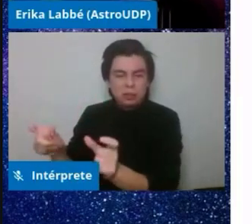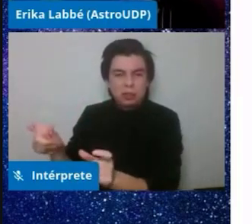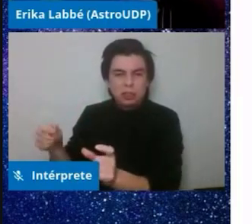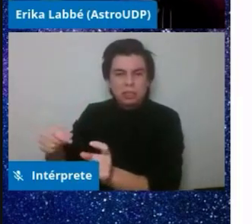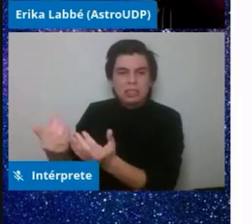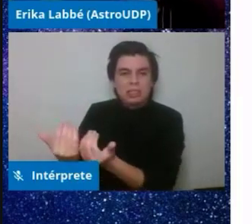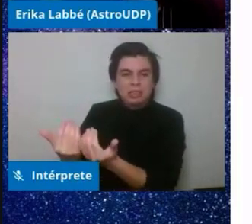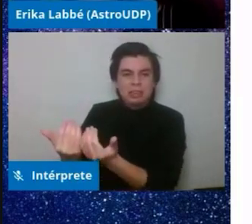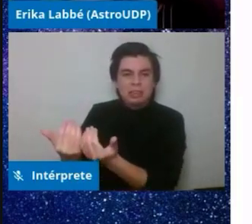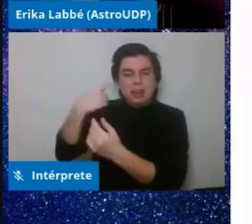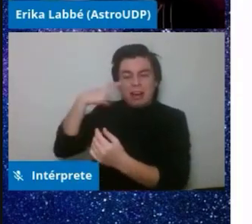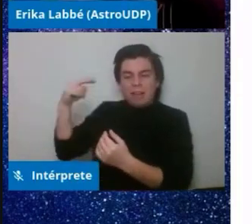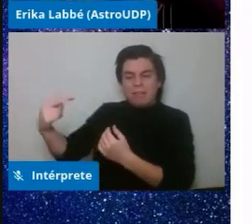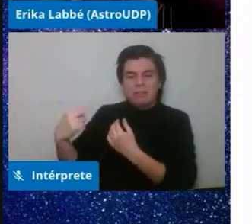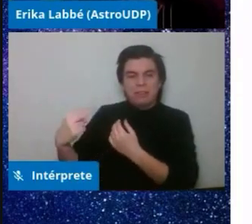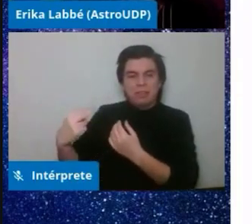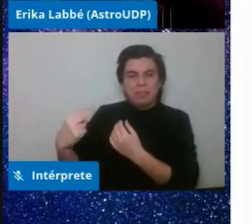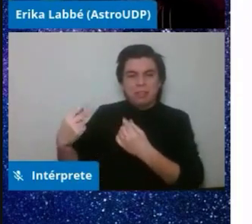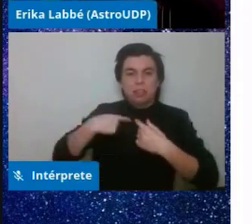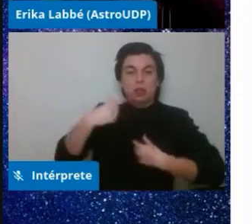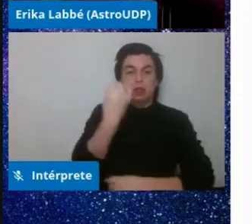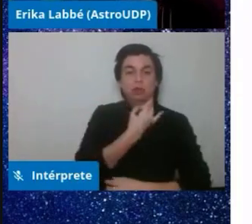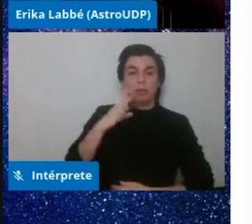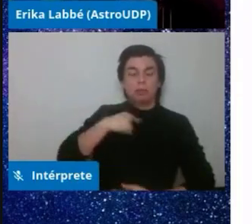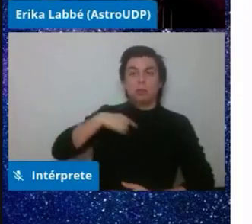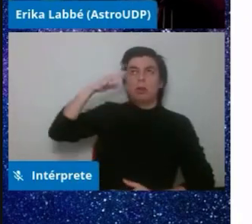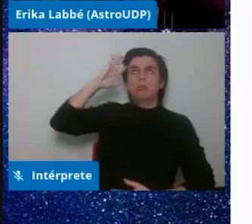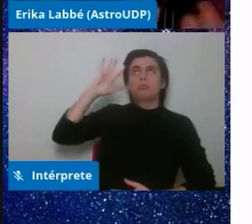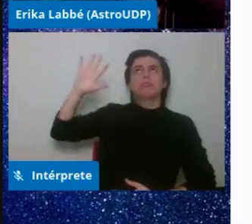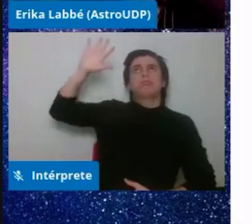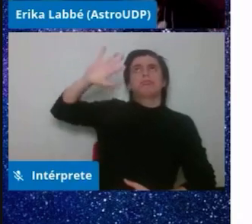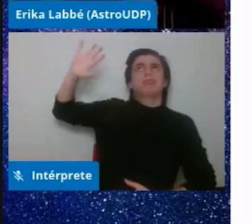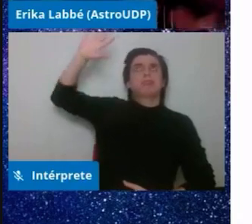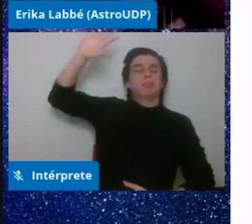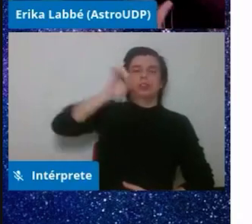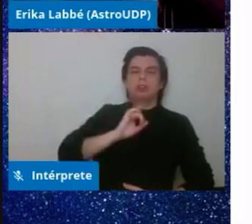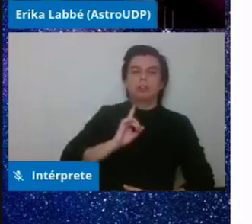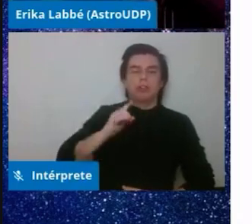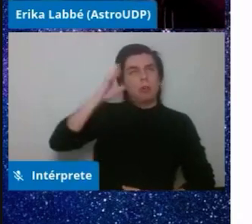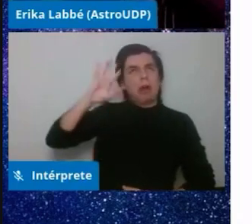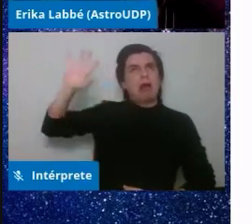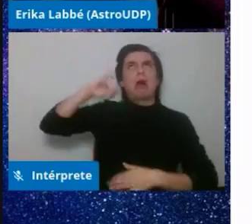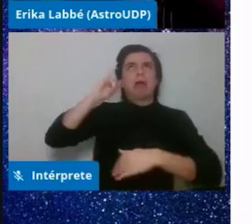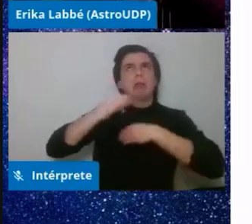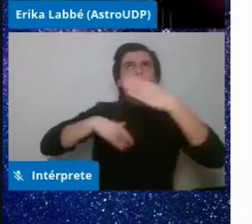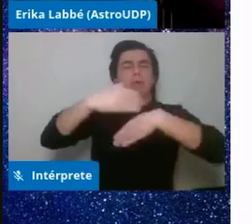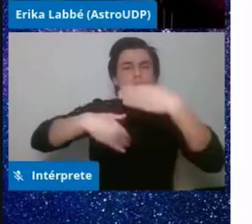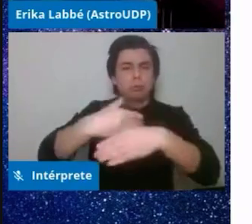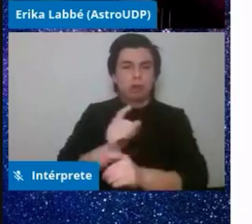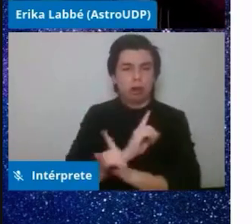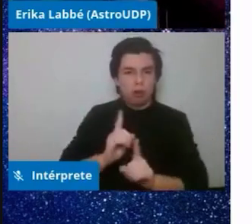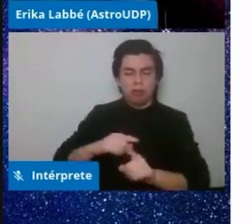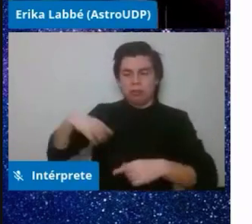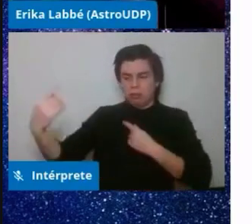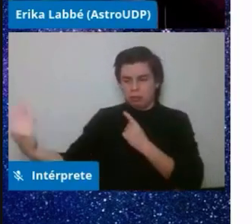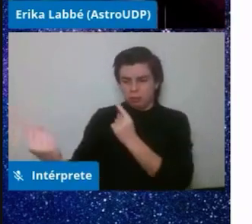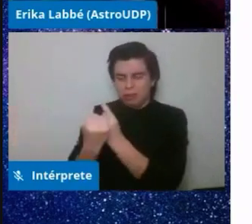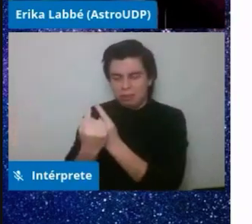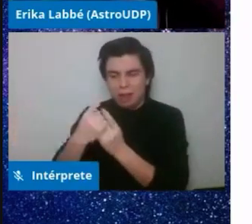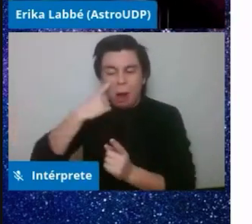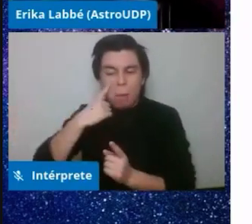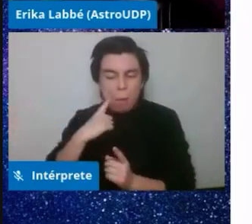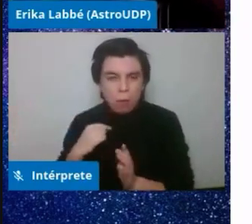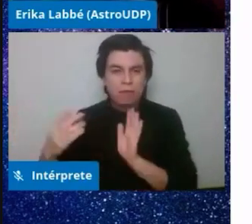funcione, que no sea solamente lo que tú imaginas que va a funcionar, sino que algo que realmente fue probado y por lo